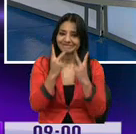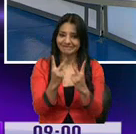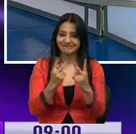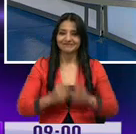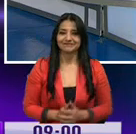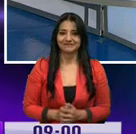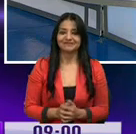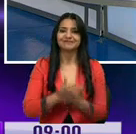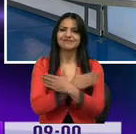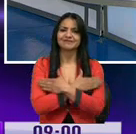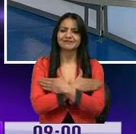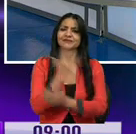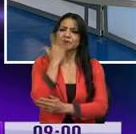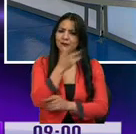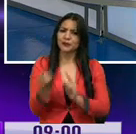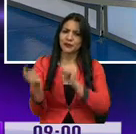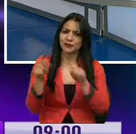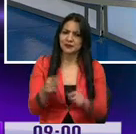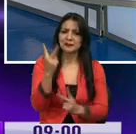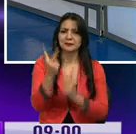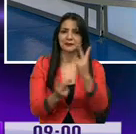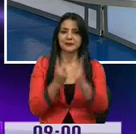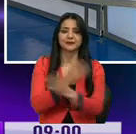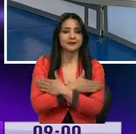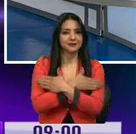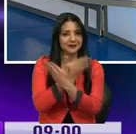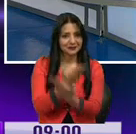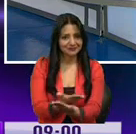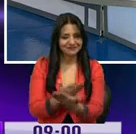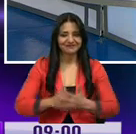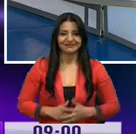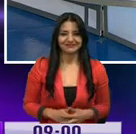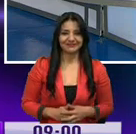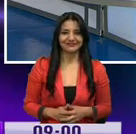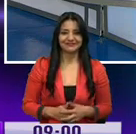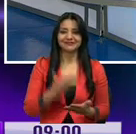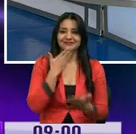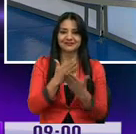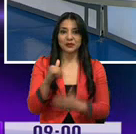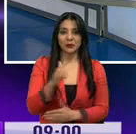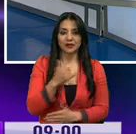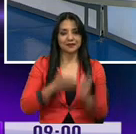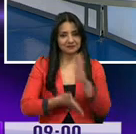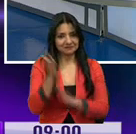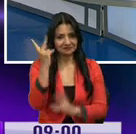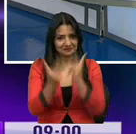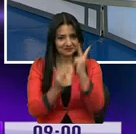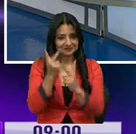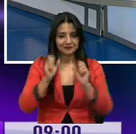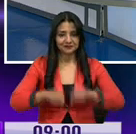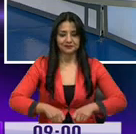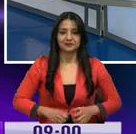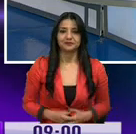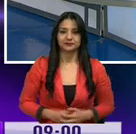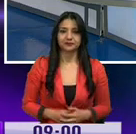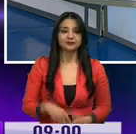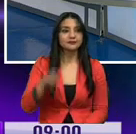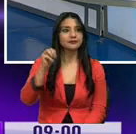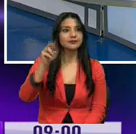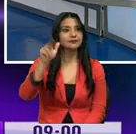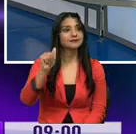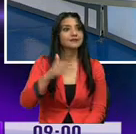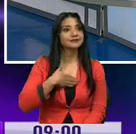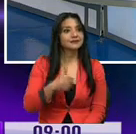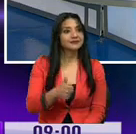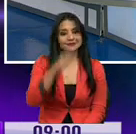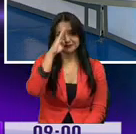bueno. Gracias, qué lindo que estés aquí. Te mandamos un gran abrazo. Gracias, igualmente, ya los iré a visitar. Por muy favor, bien. Martín. ¿Cómo le va,